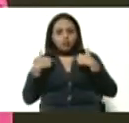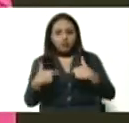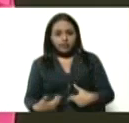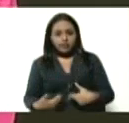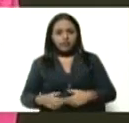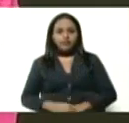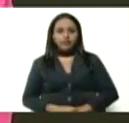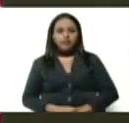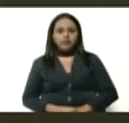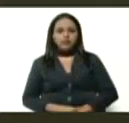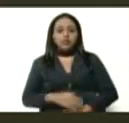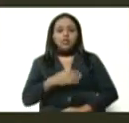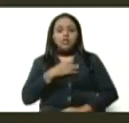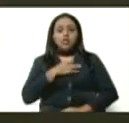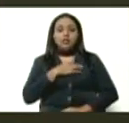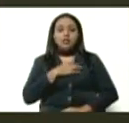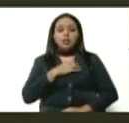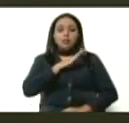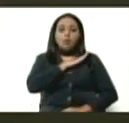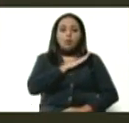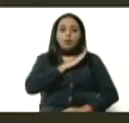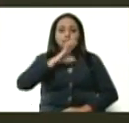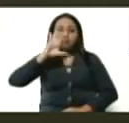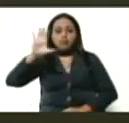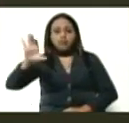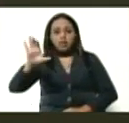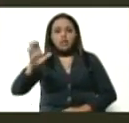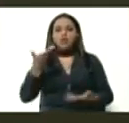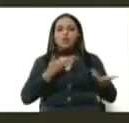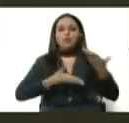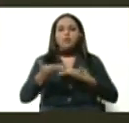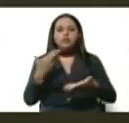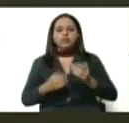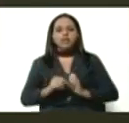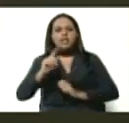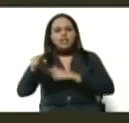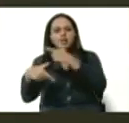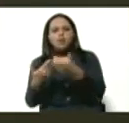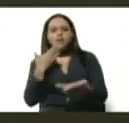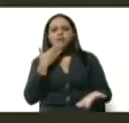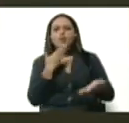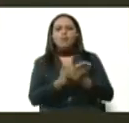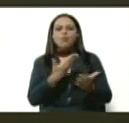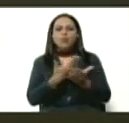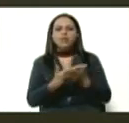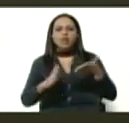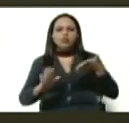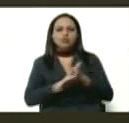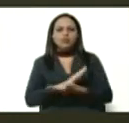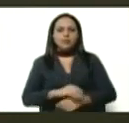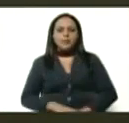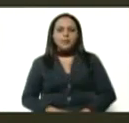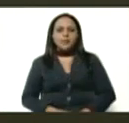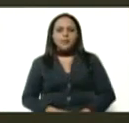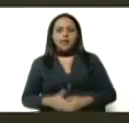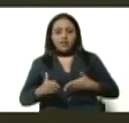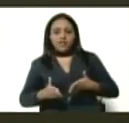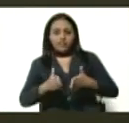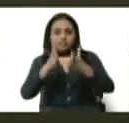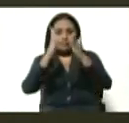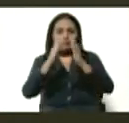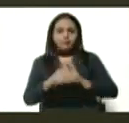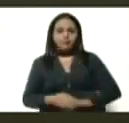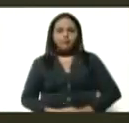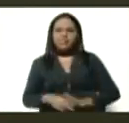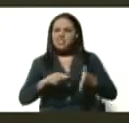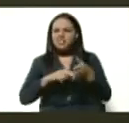en ejercicio de soberanía, en cooperación. Y luego la propuesta de la franja y la ruta, que tiene que